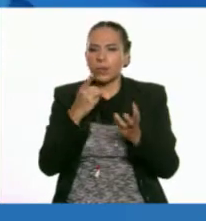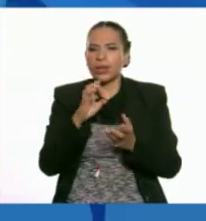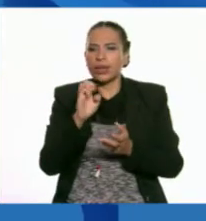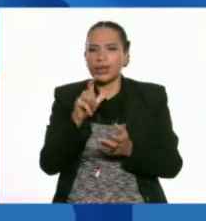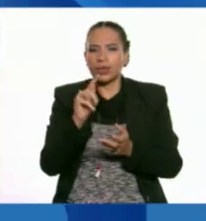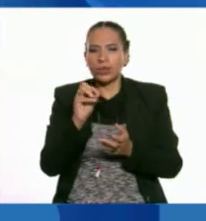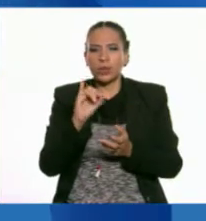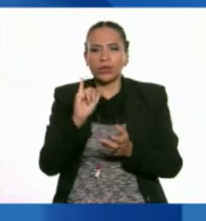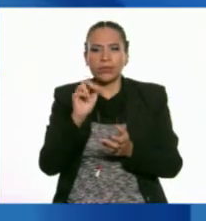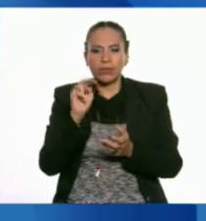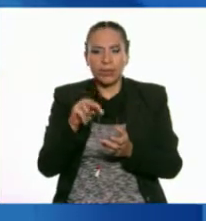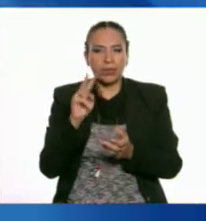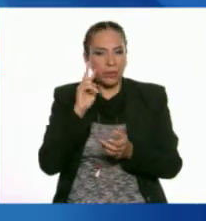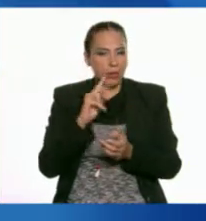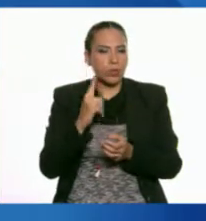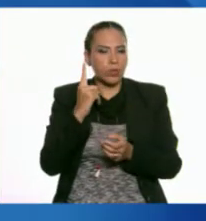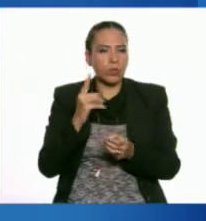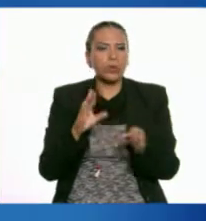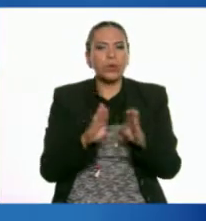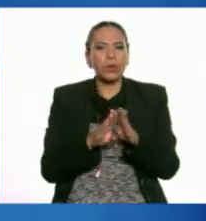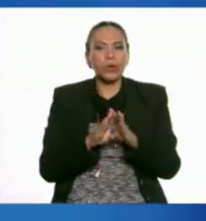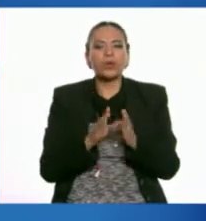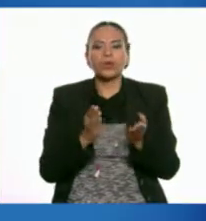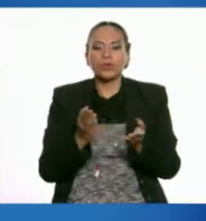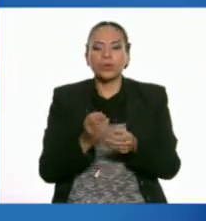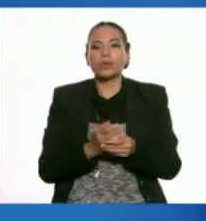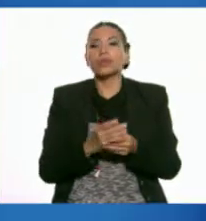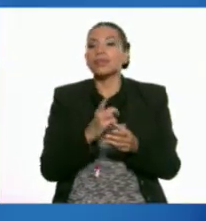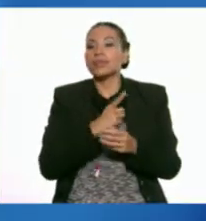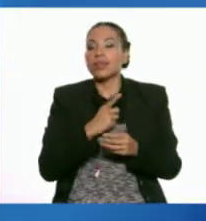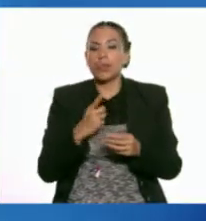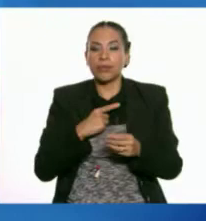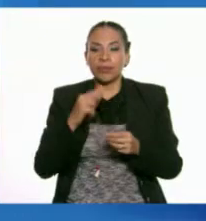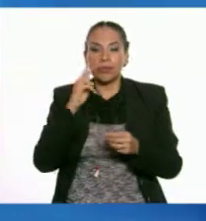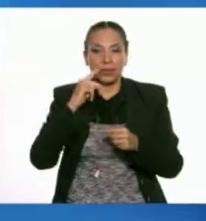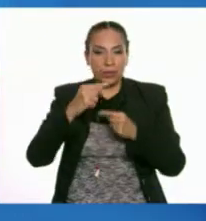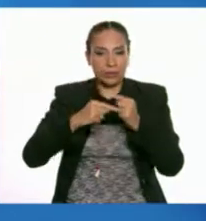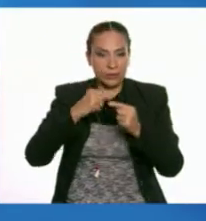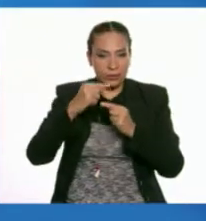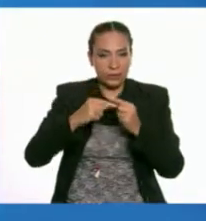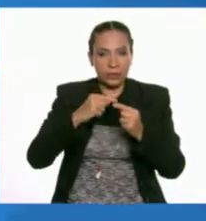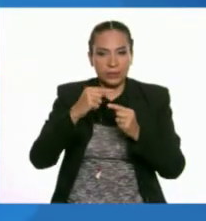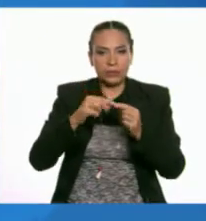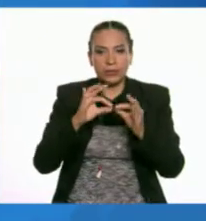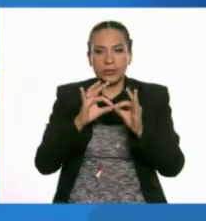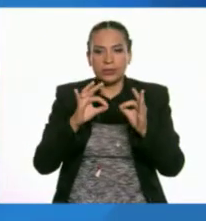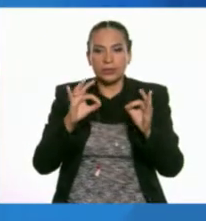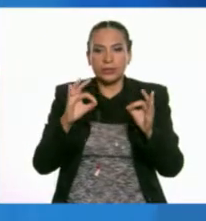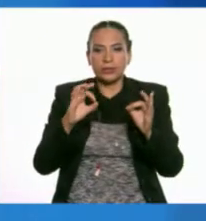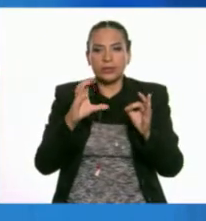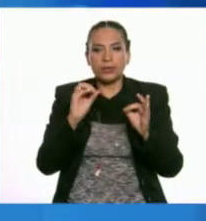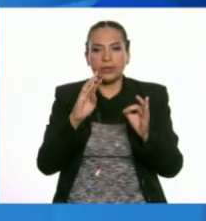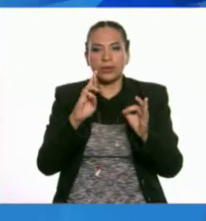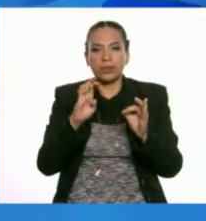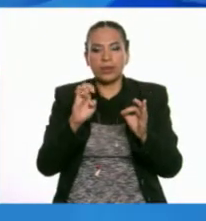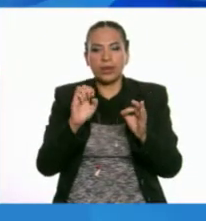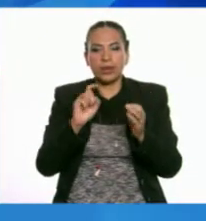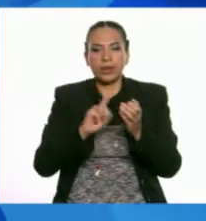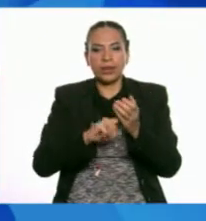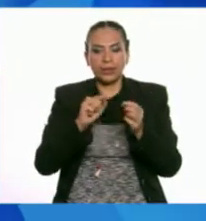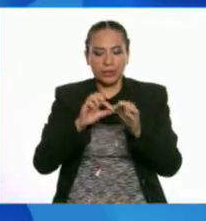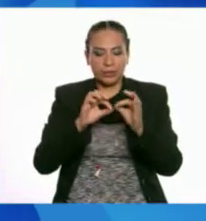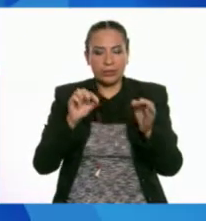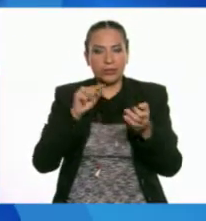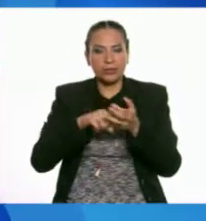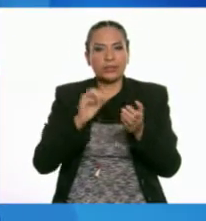electroimán? Para hacer un electroimán hay que enrollar alambre de cobre alrededor de una barra de